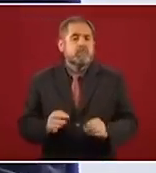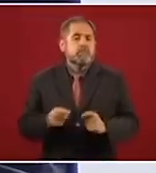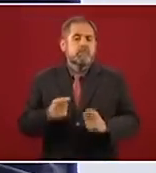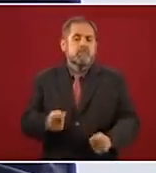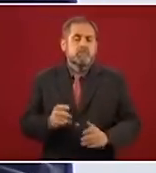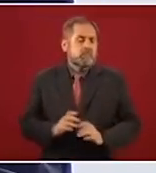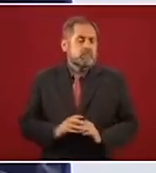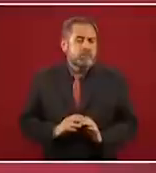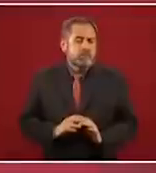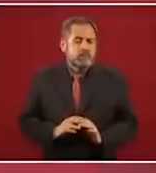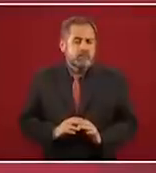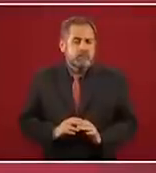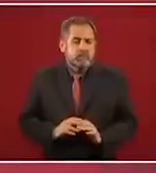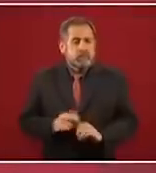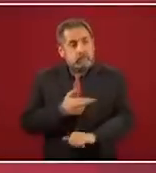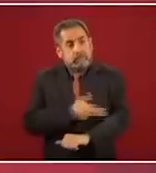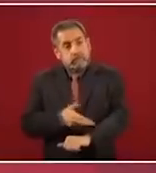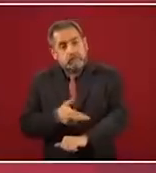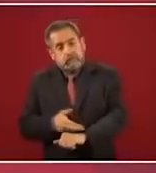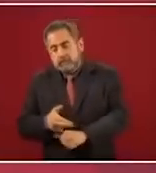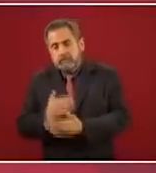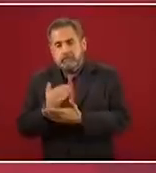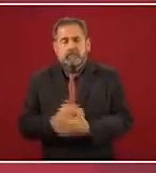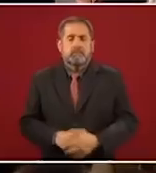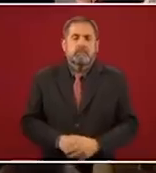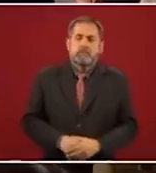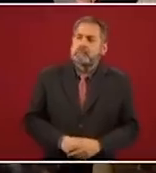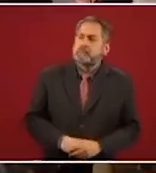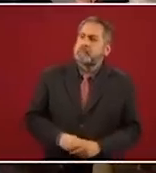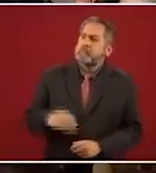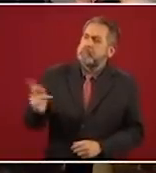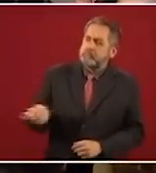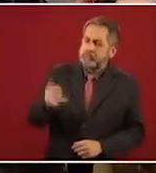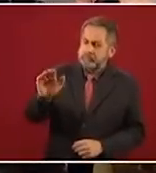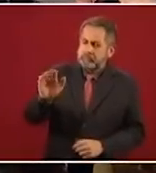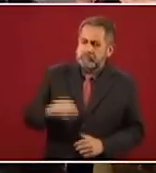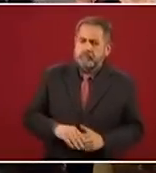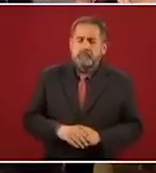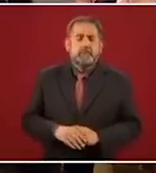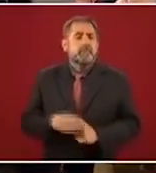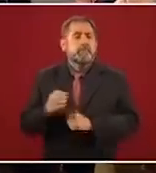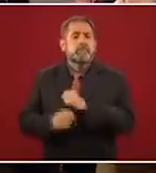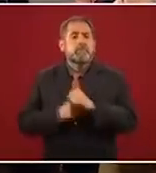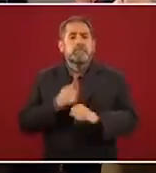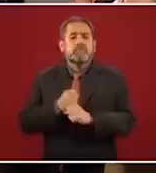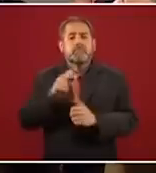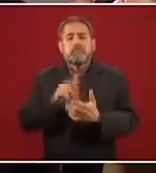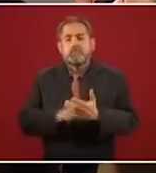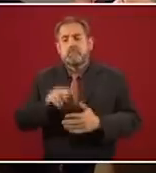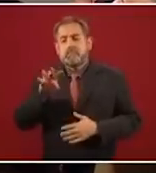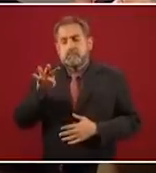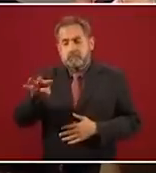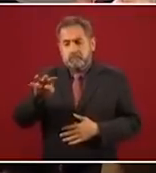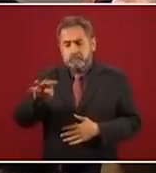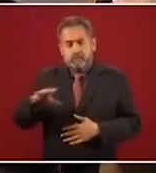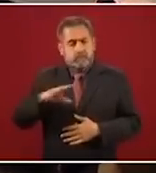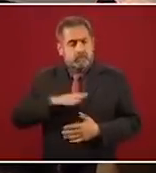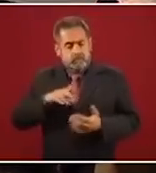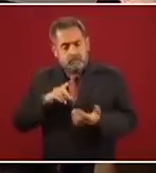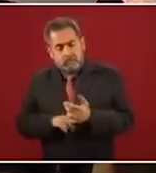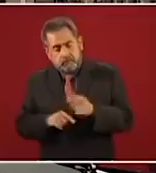sin mucho trámite. Presidente, nada más para precisar, en 2019 tienen el dato de la